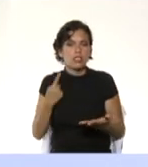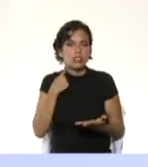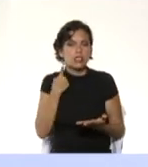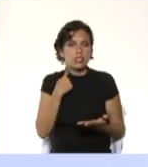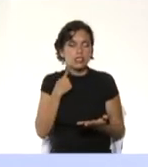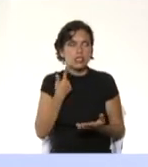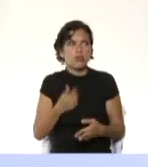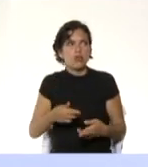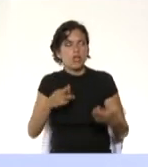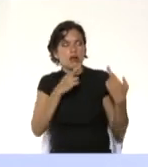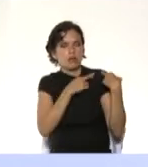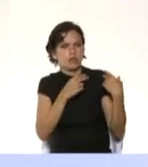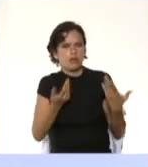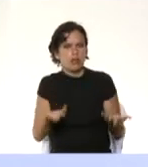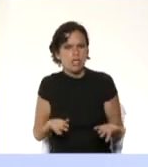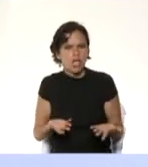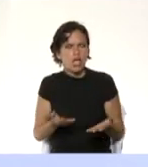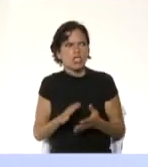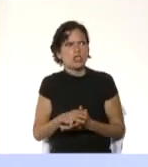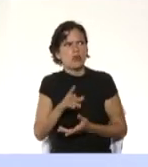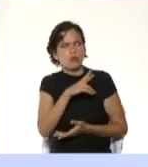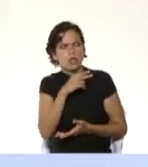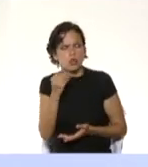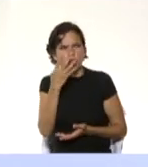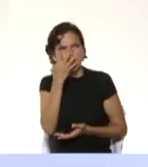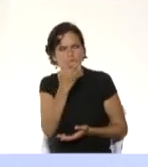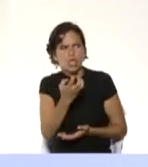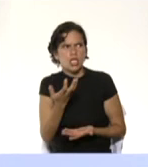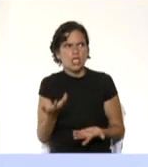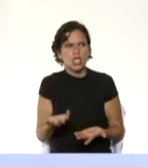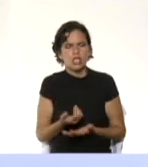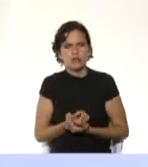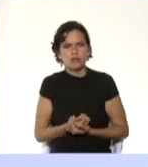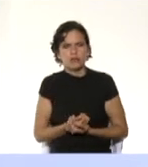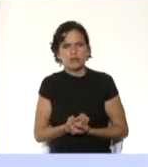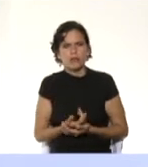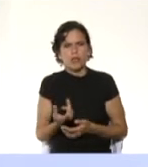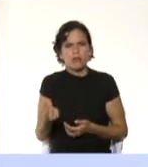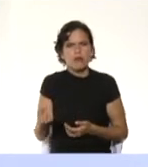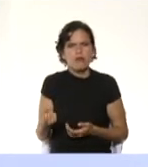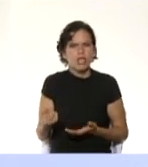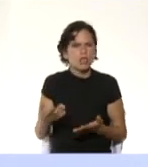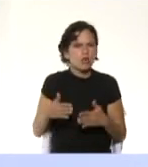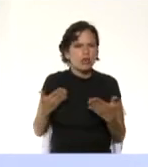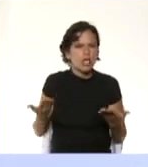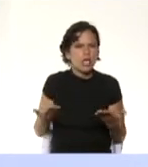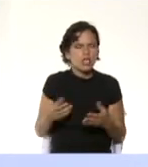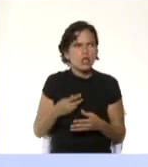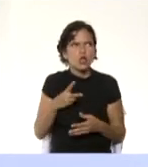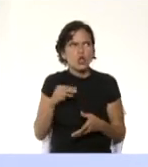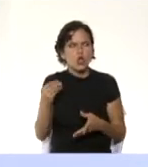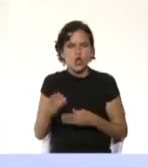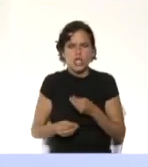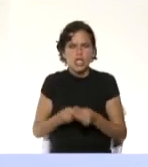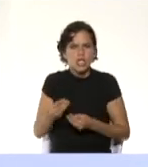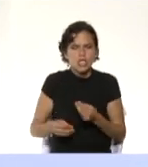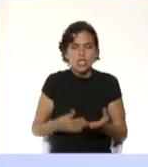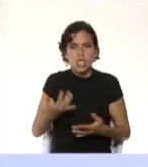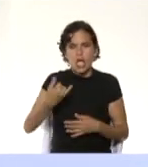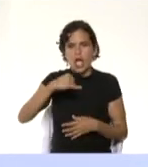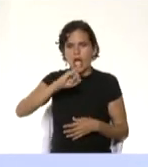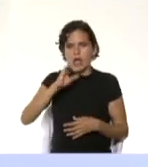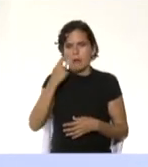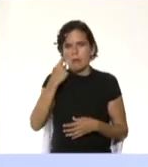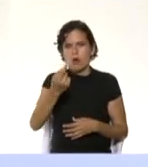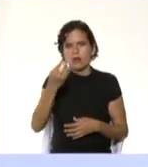las materias. Si fue irresponsabilidad, si fue porque no entendí, si porque me faltó algo y no lo cumplí.